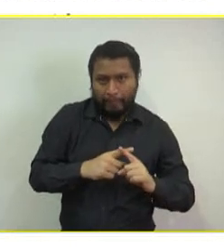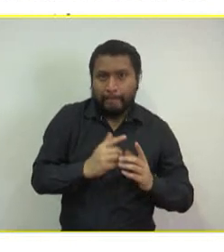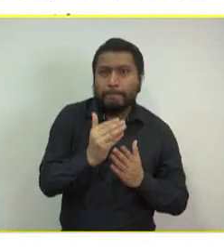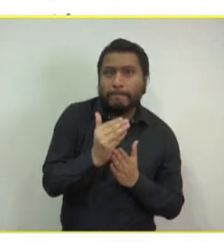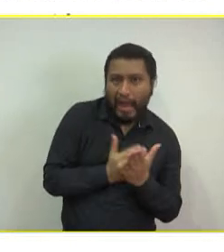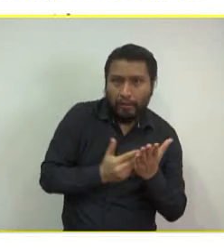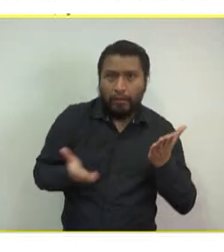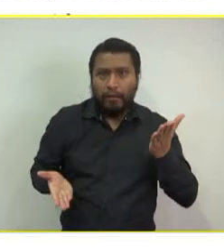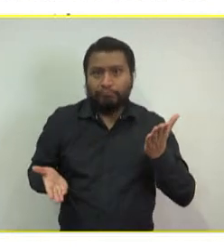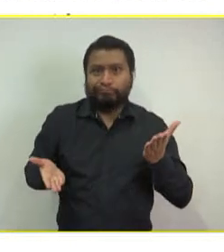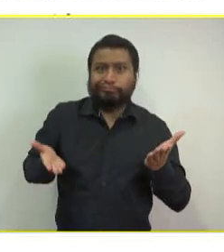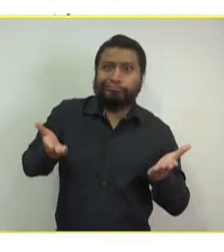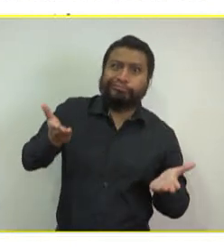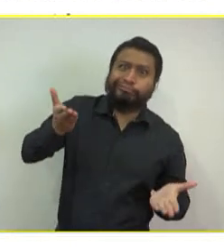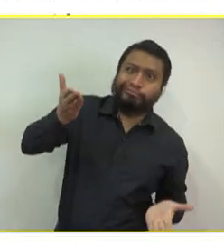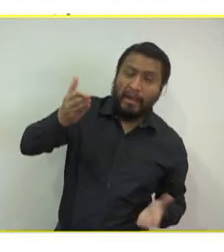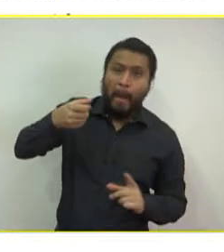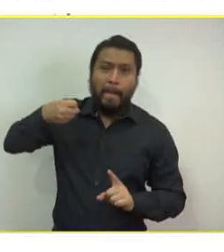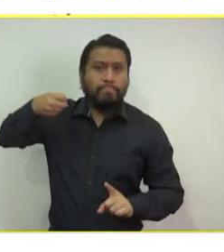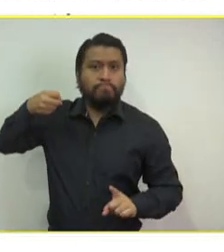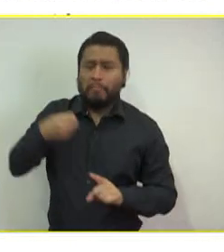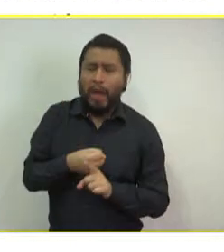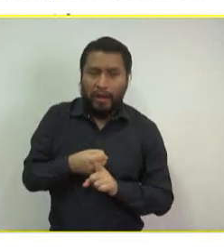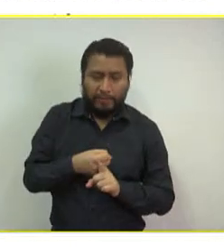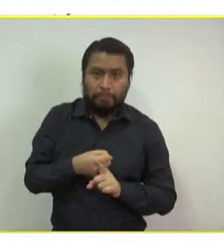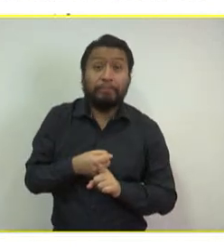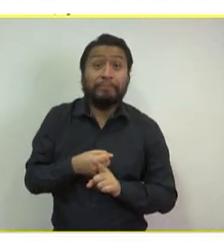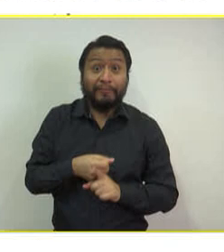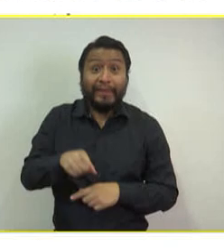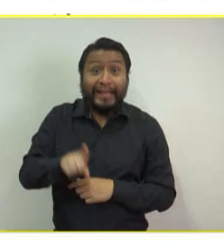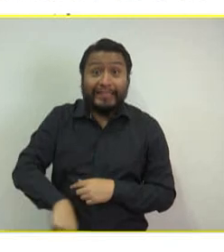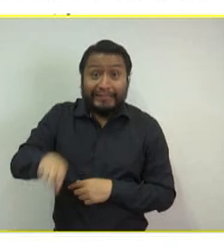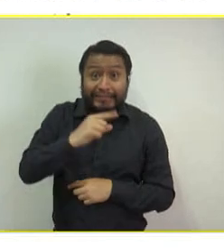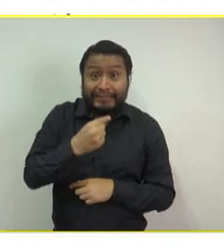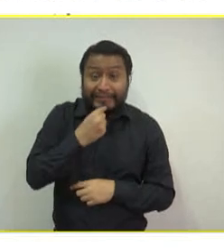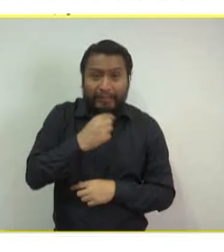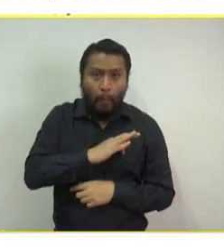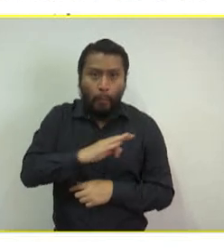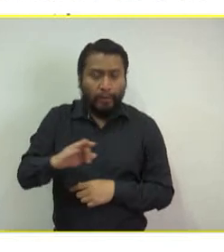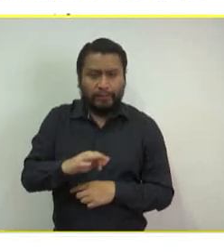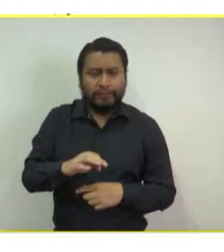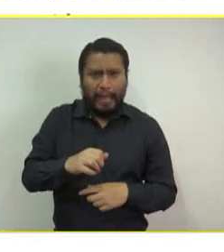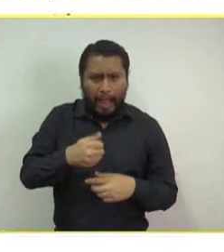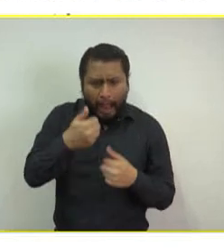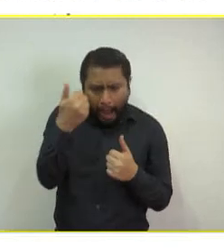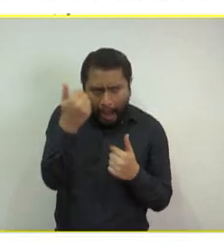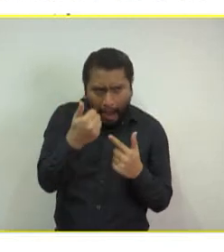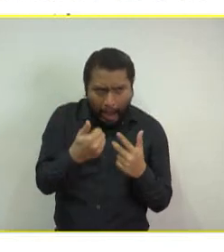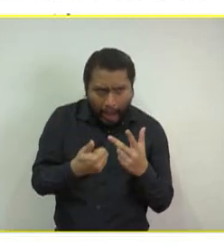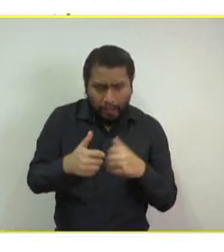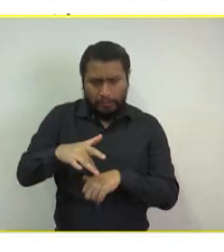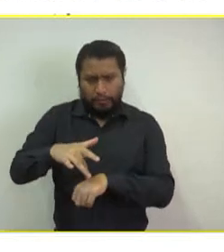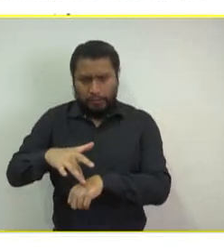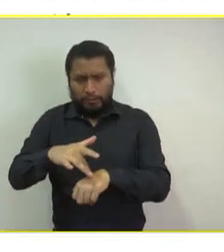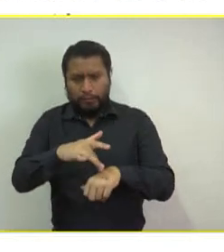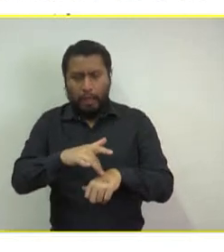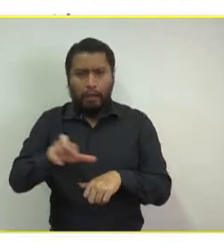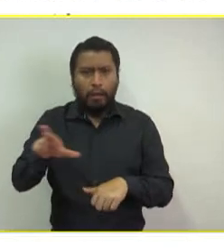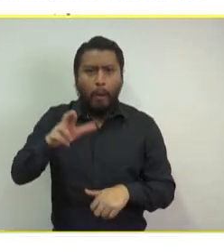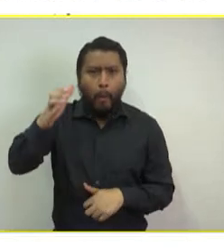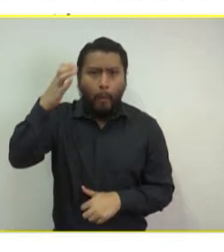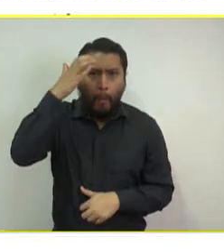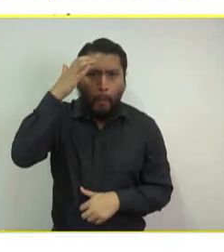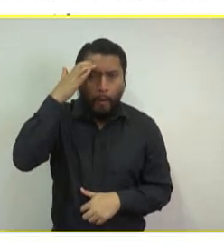La idea de este juego es que los niños puedan reconocer cada uno de los órganos, ya que están texturizados, y